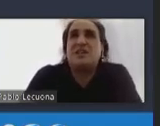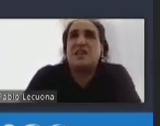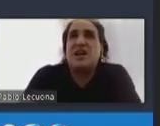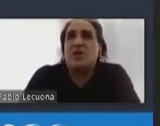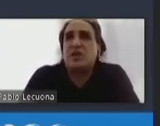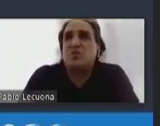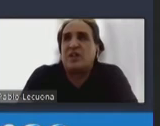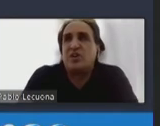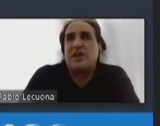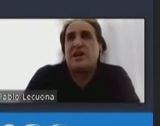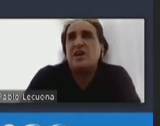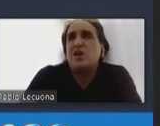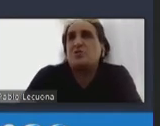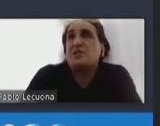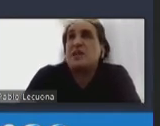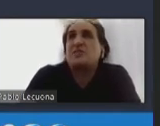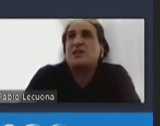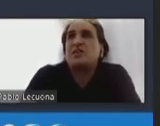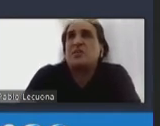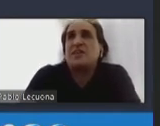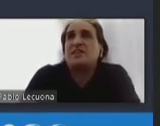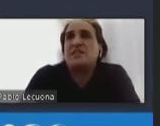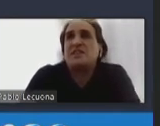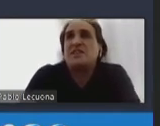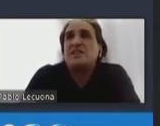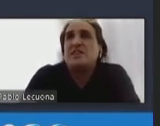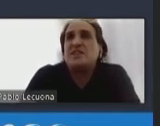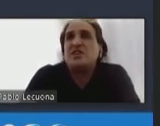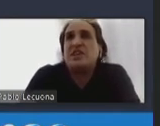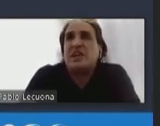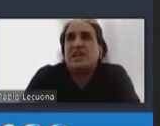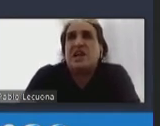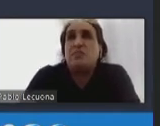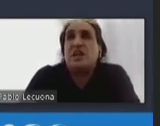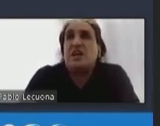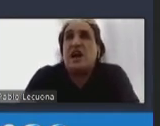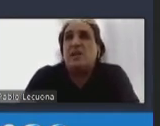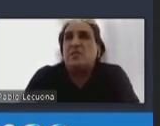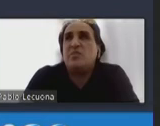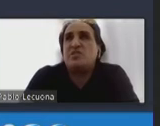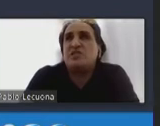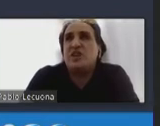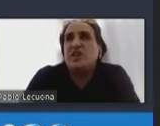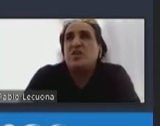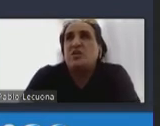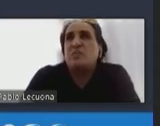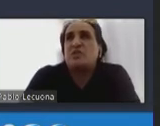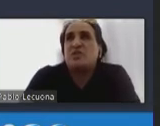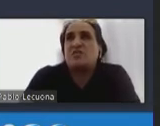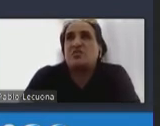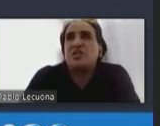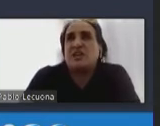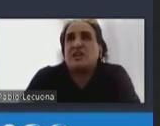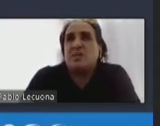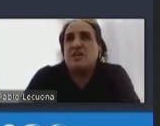que utiliza una computadora o un celular con un lector de pantallas, sino que también hablamos de una